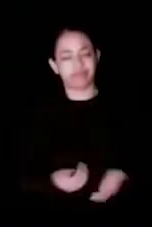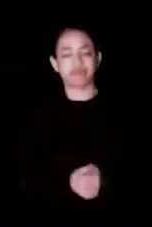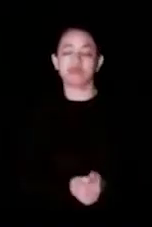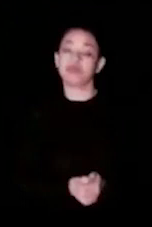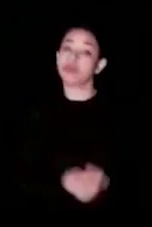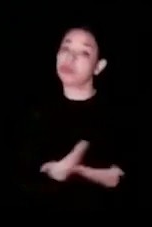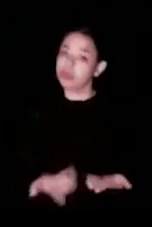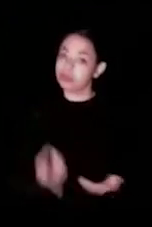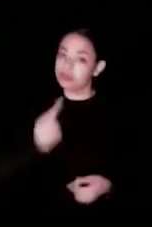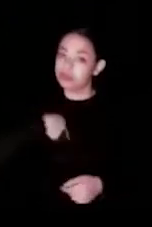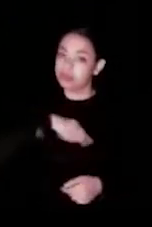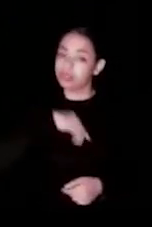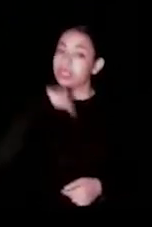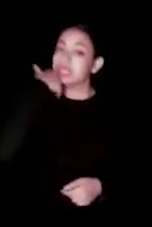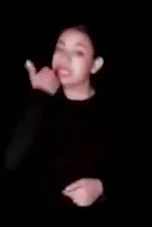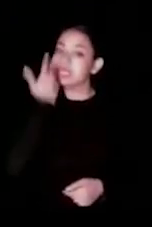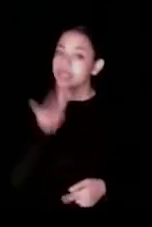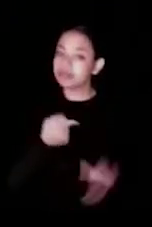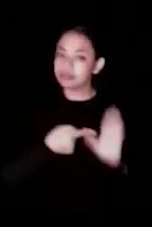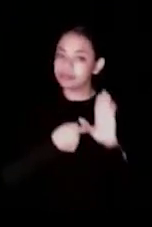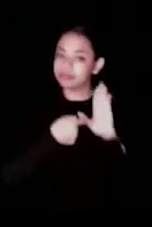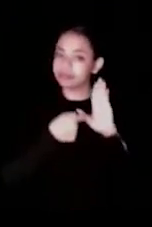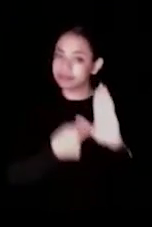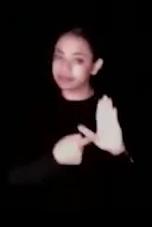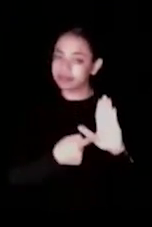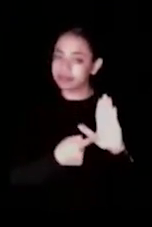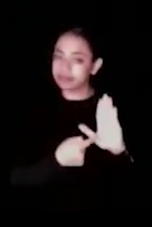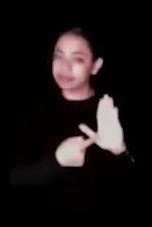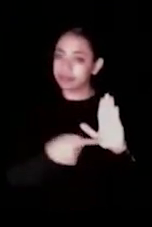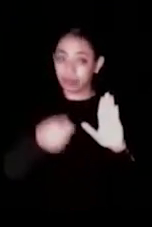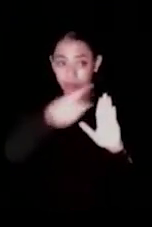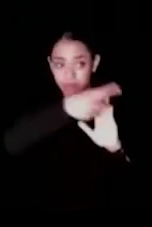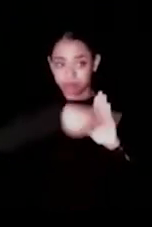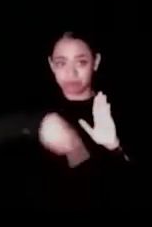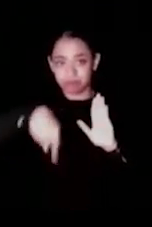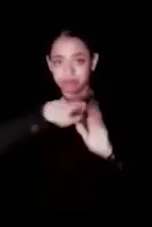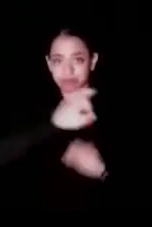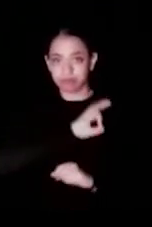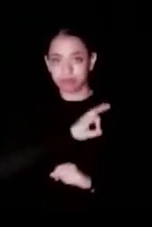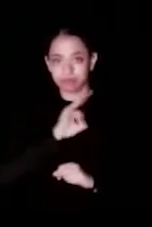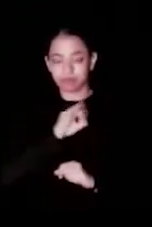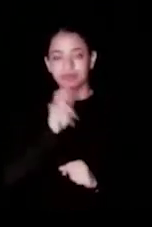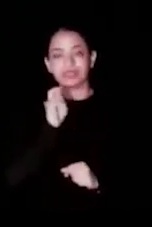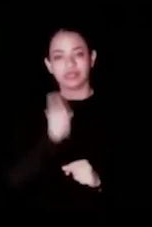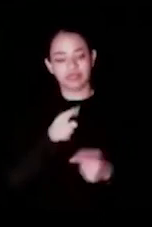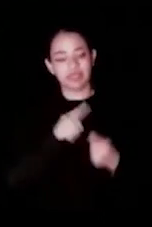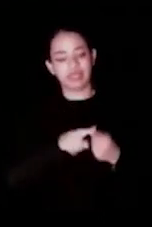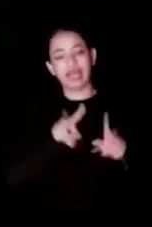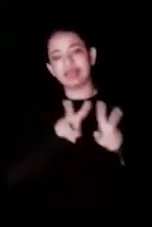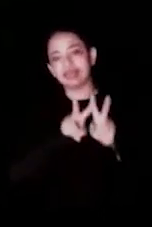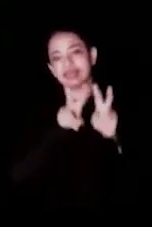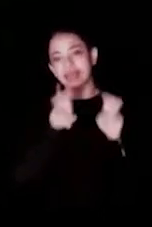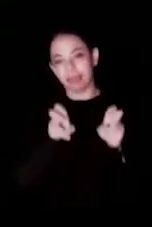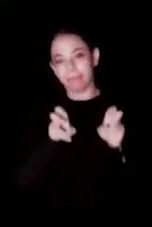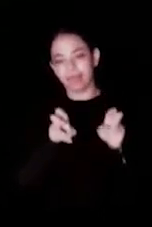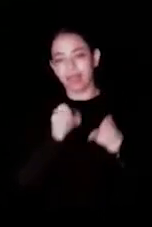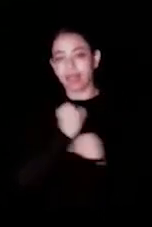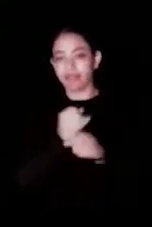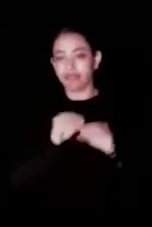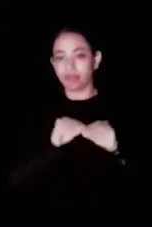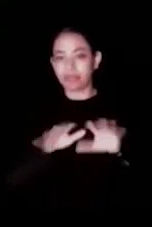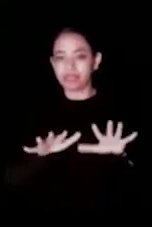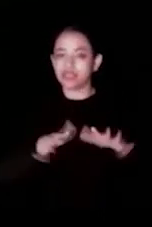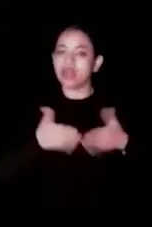queremos poner en la mesa de reflexión el tema de datos abiertos datos